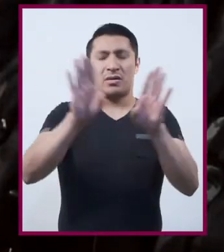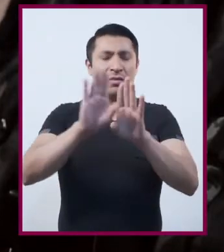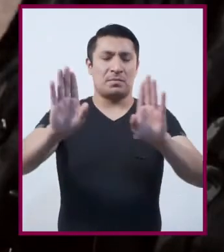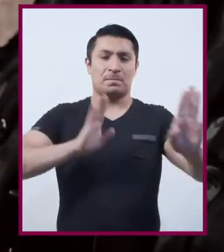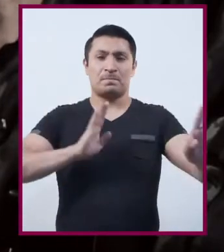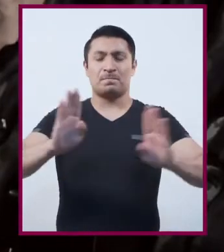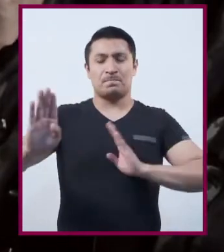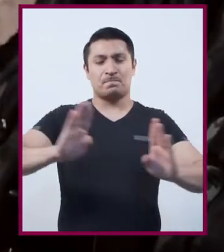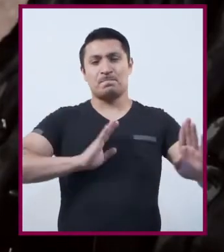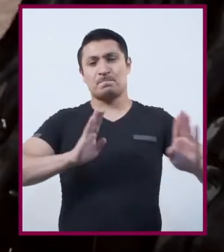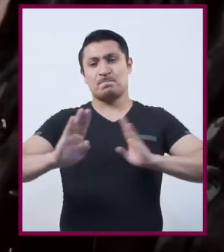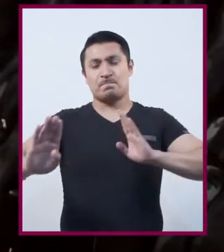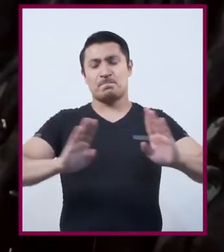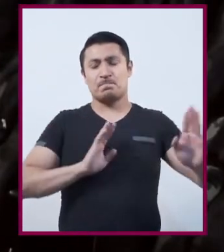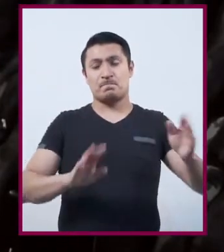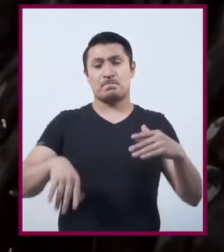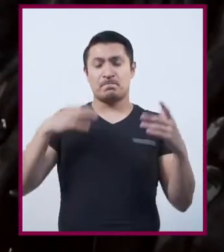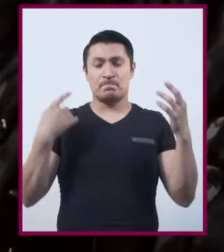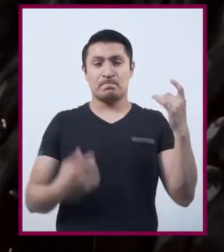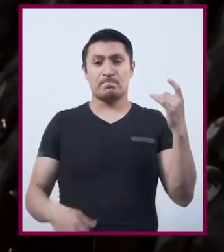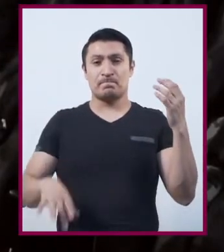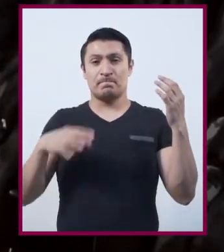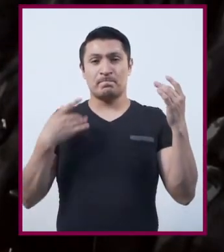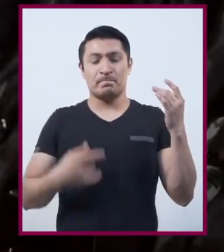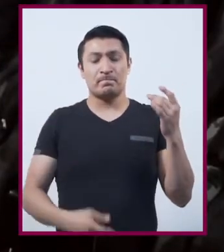¿cuál fue el soldado?